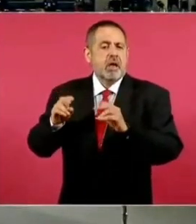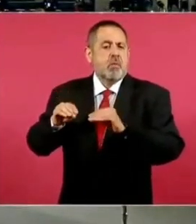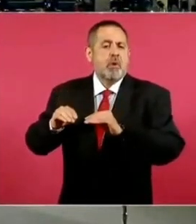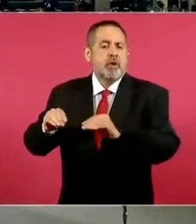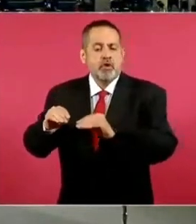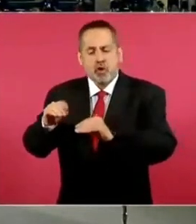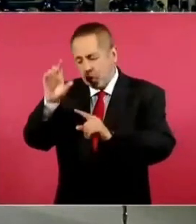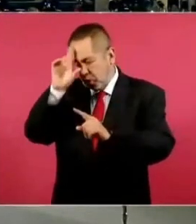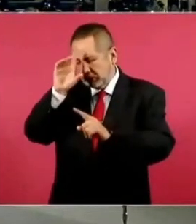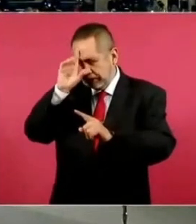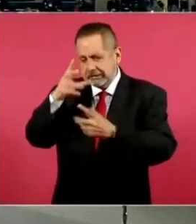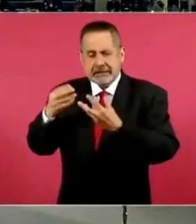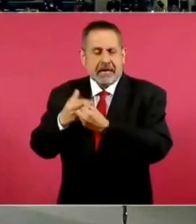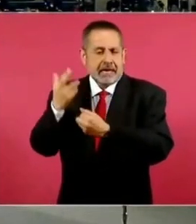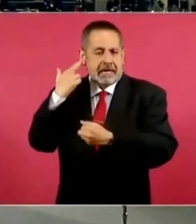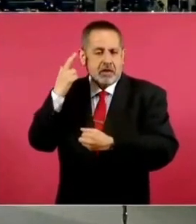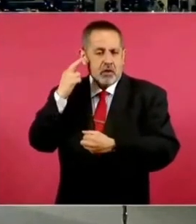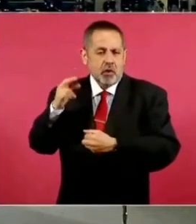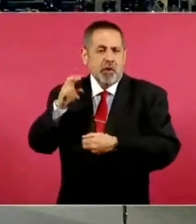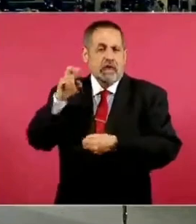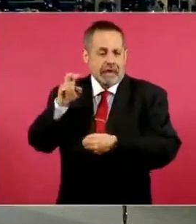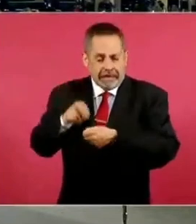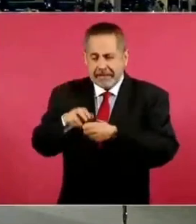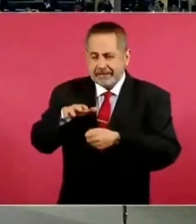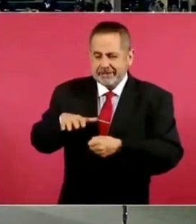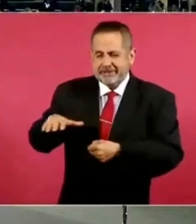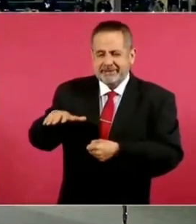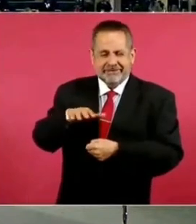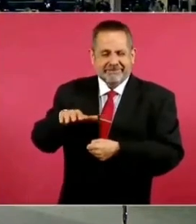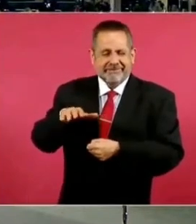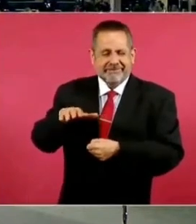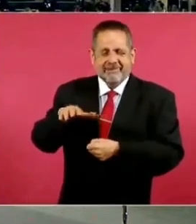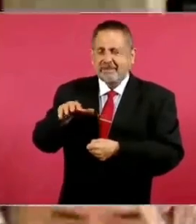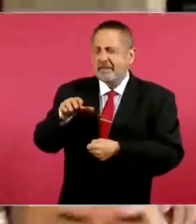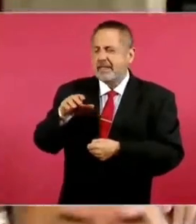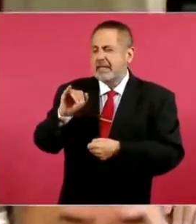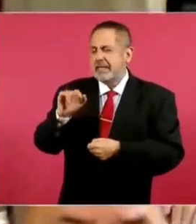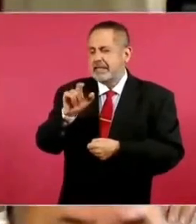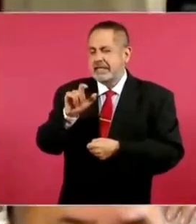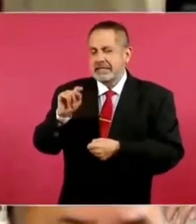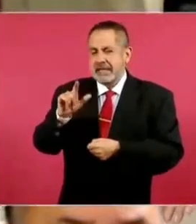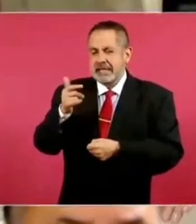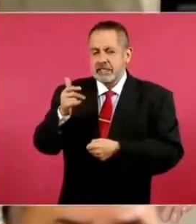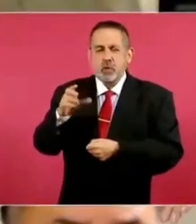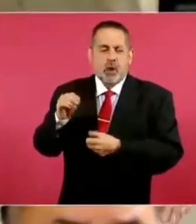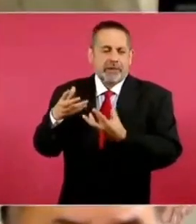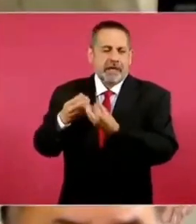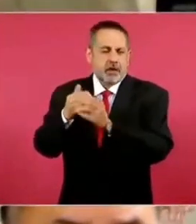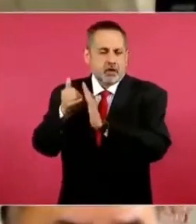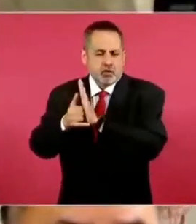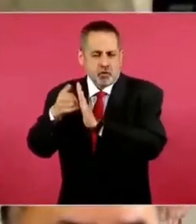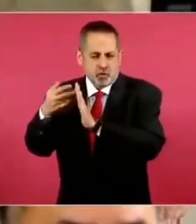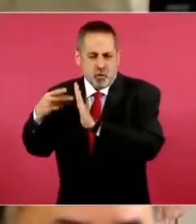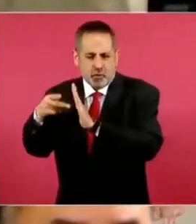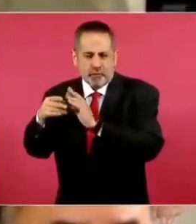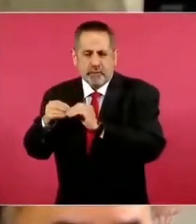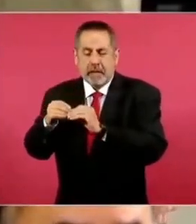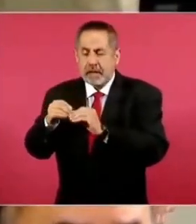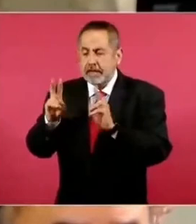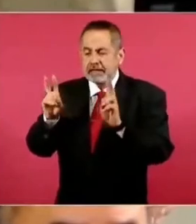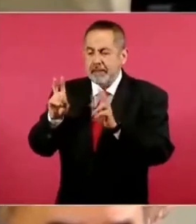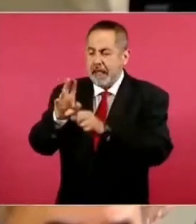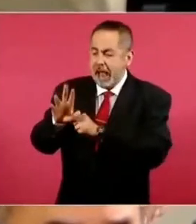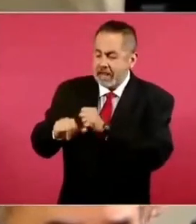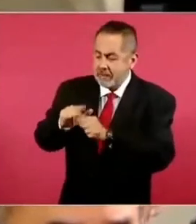del programa radio fónico estat en el sendero de la luna así como de un canal internacional de YouTube animales con derechos